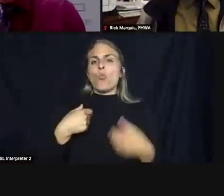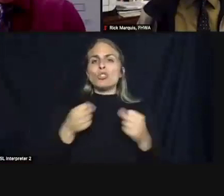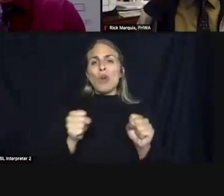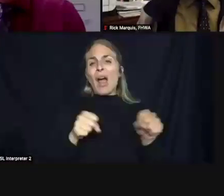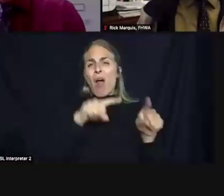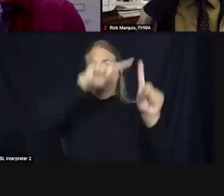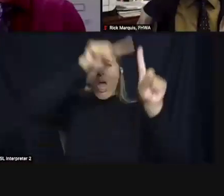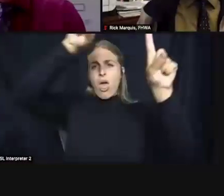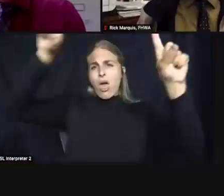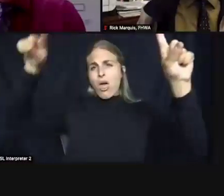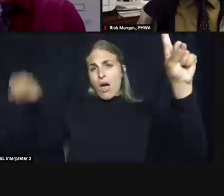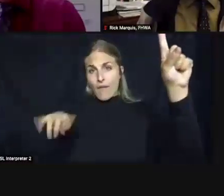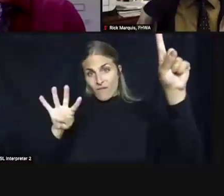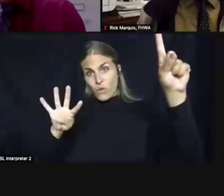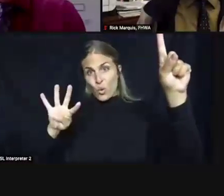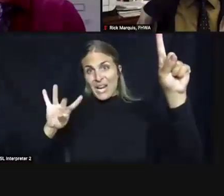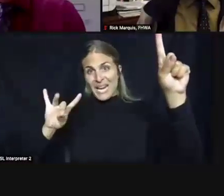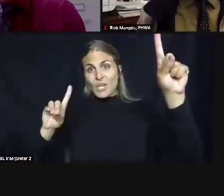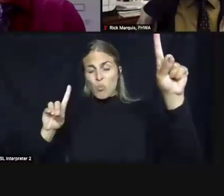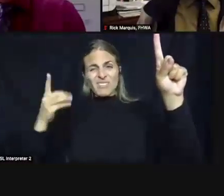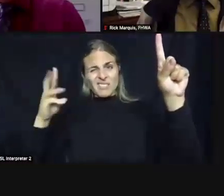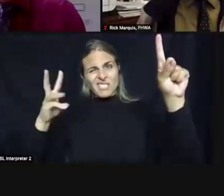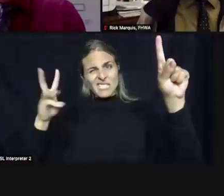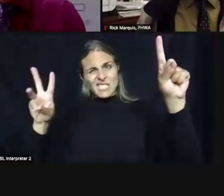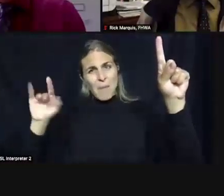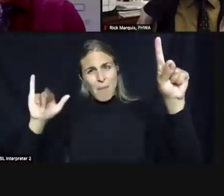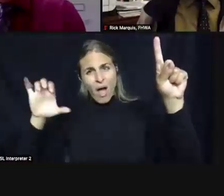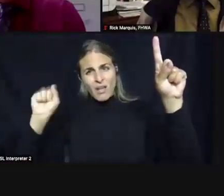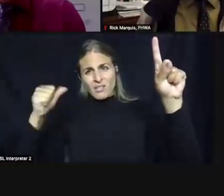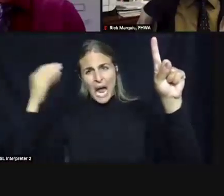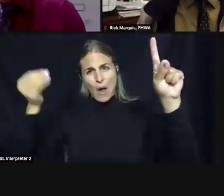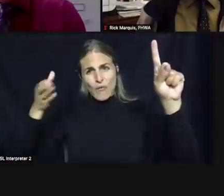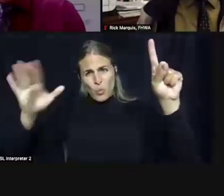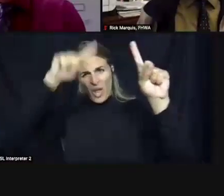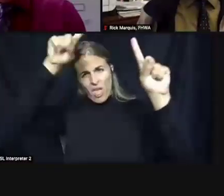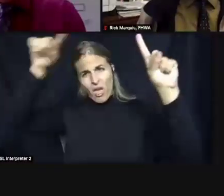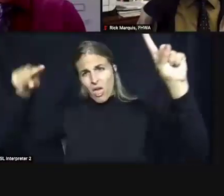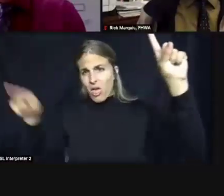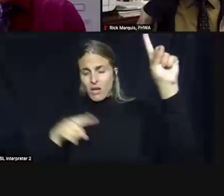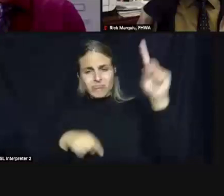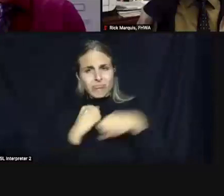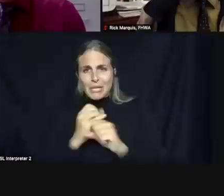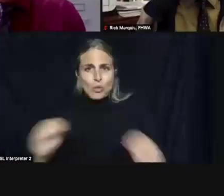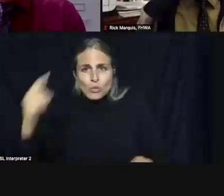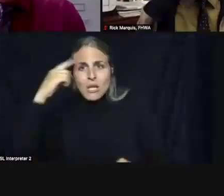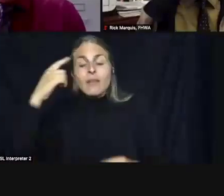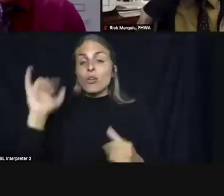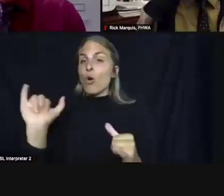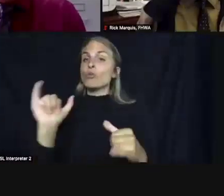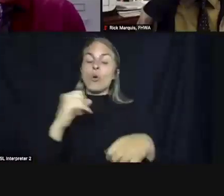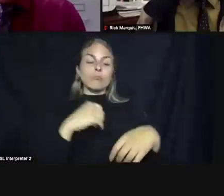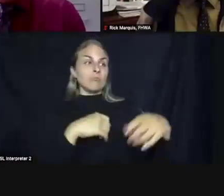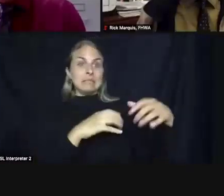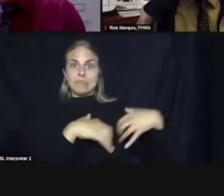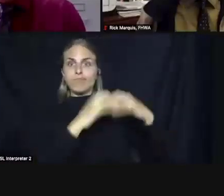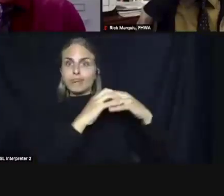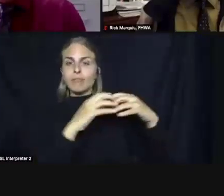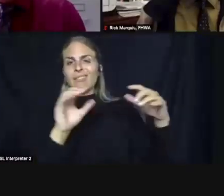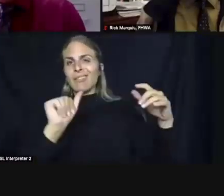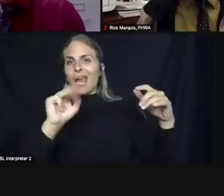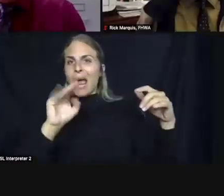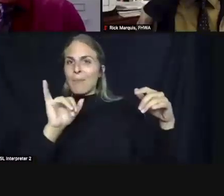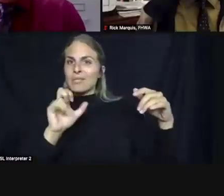a conducir 16 millas por hora en la I-81 y fracasa en tomar en cuenta el centro